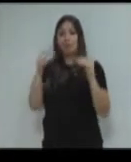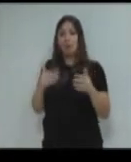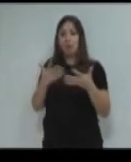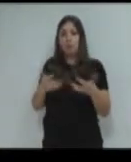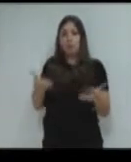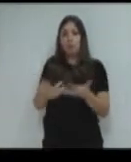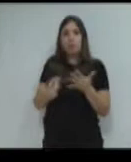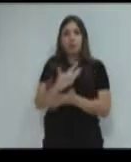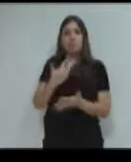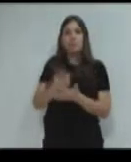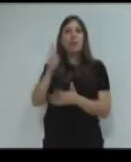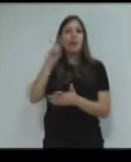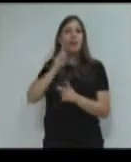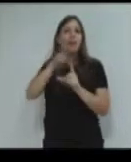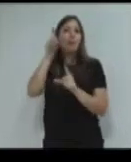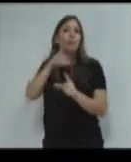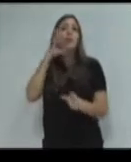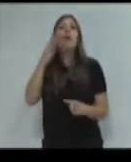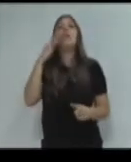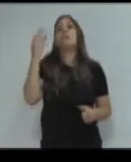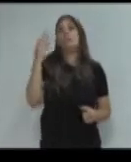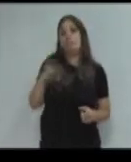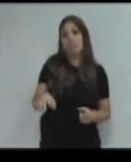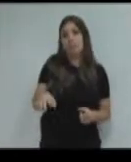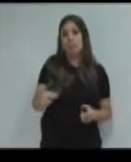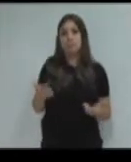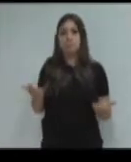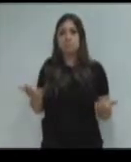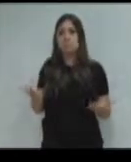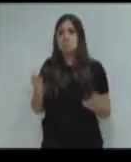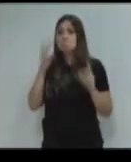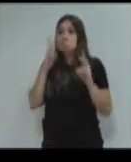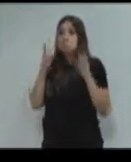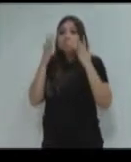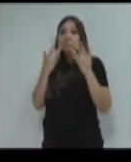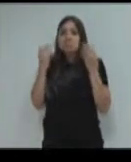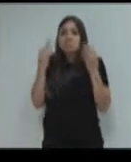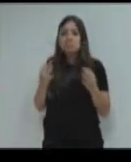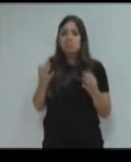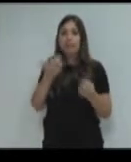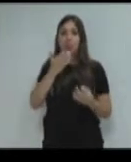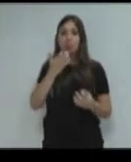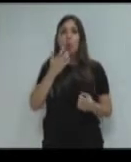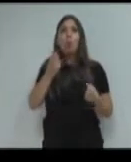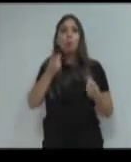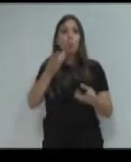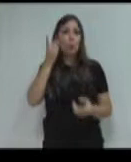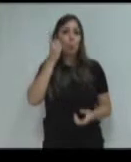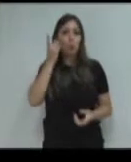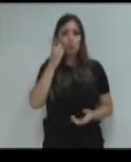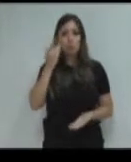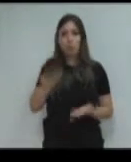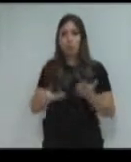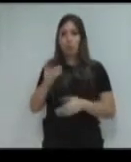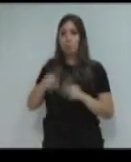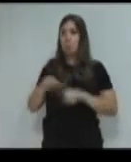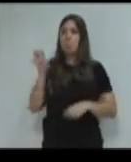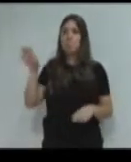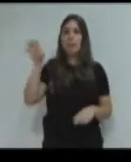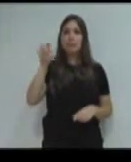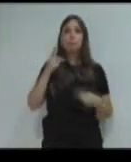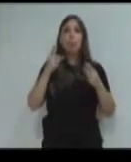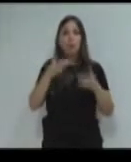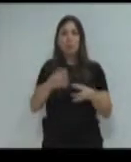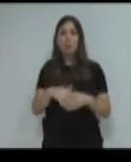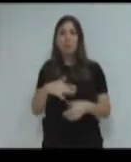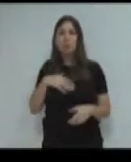puesto ese gráfico. Mientras que viendo todos los datos, número de móviles, comparativa de diferentes países, bueno, pero ¿por